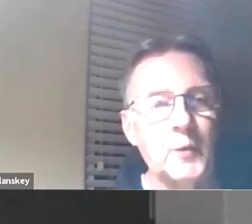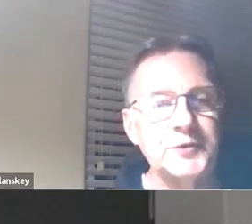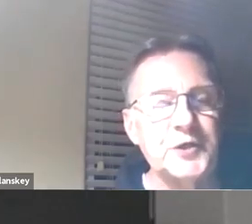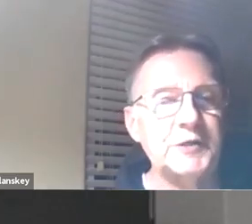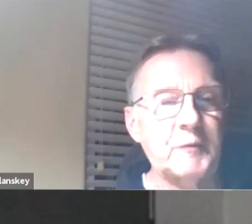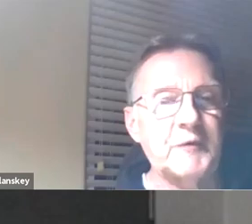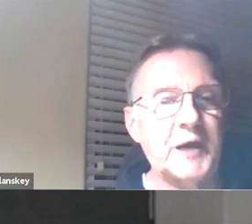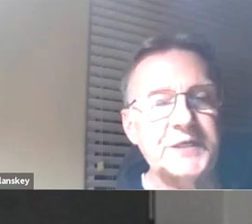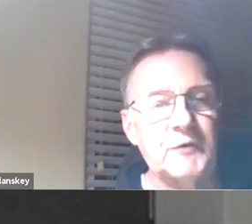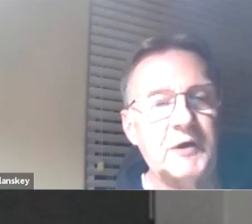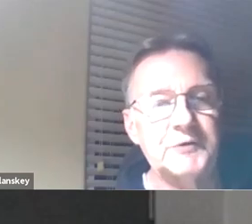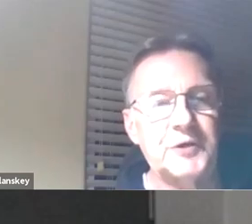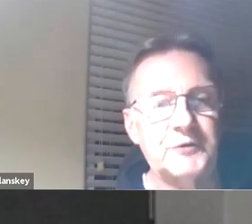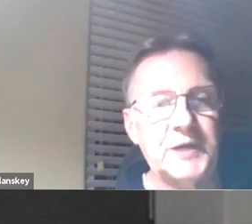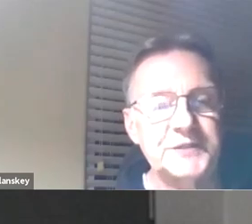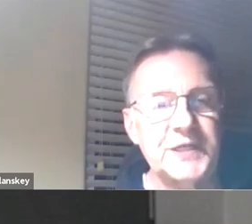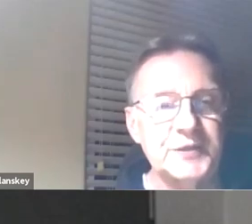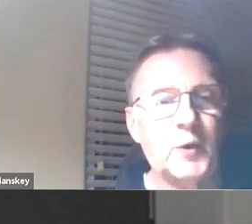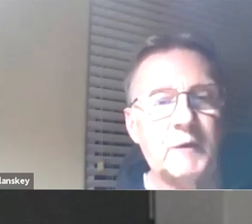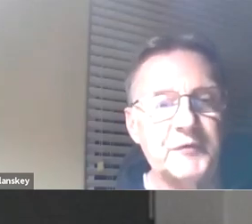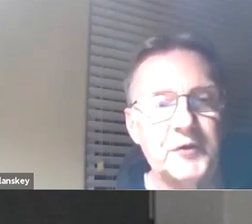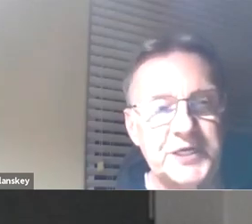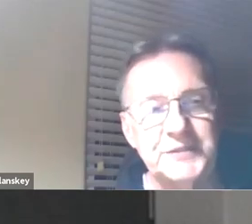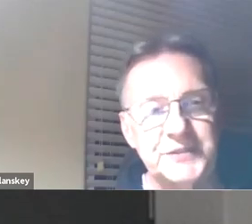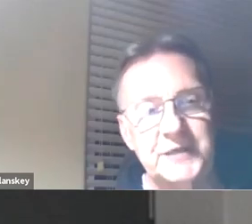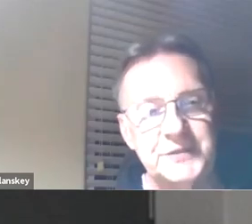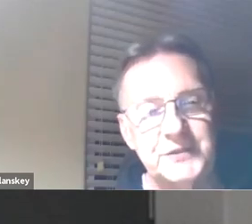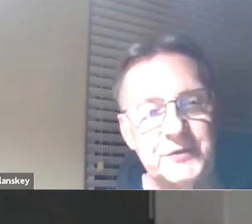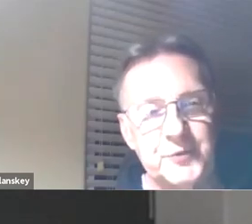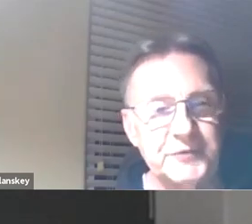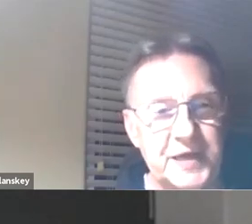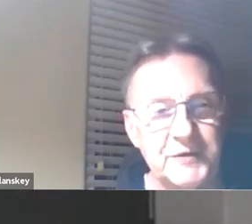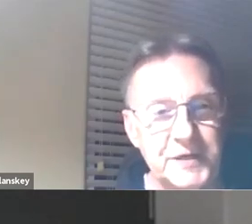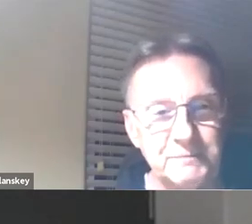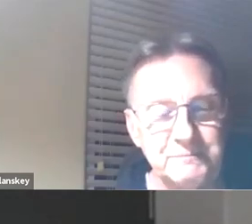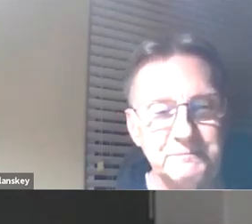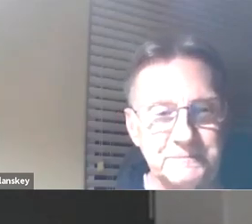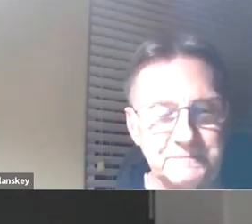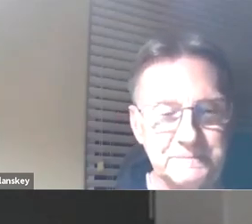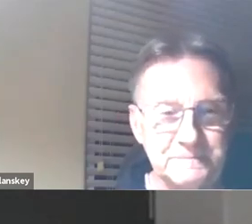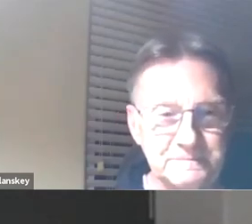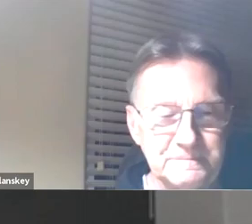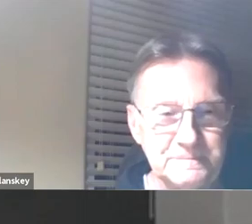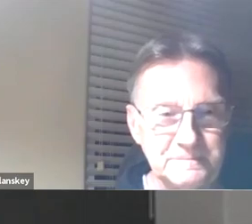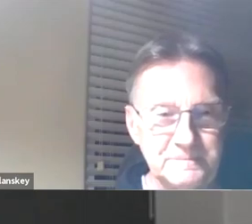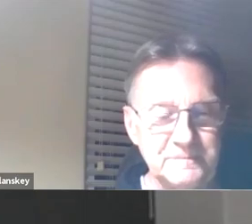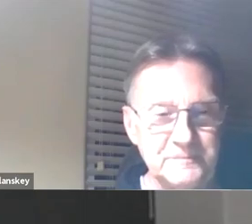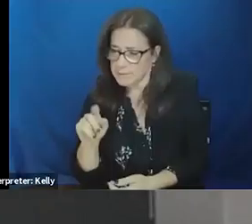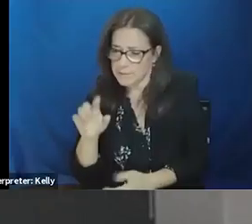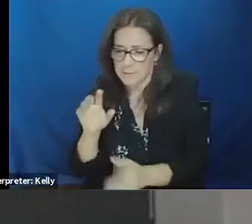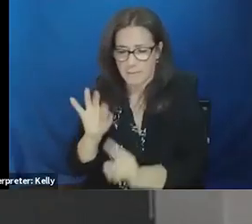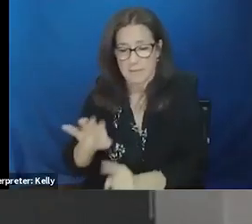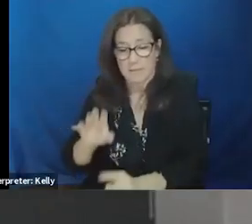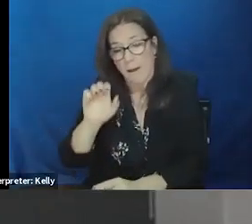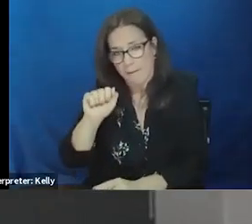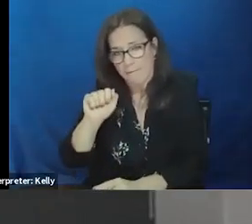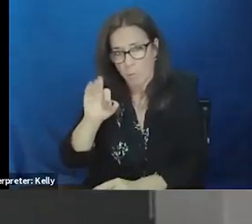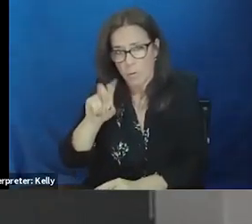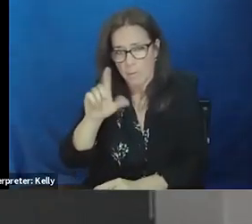que en lugar de brindar cientos de unidades en uno o dos lugares estamos trabaja tratando de brindar